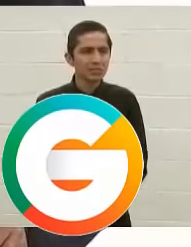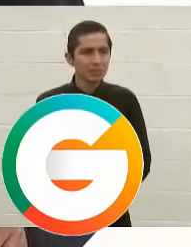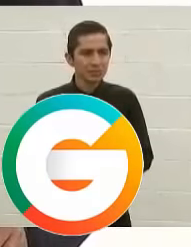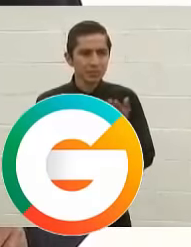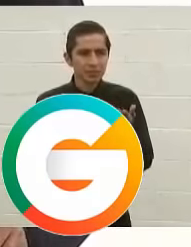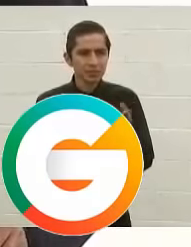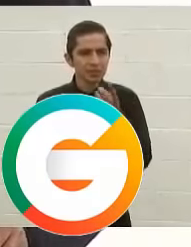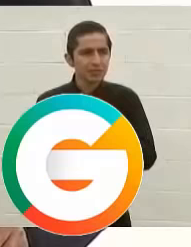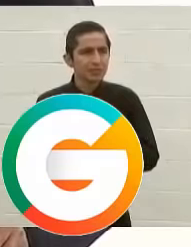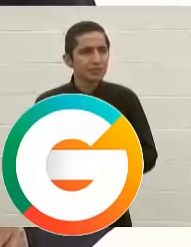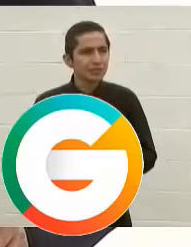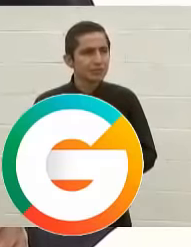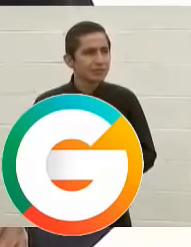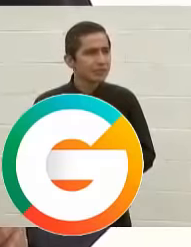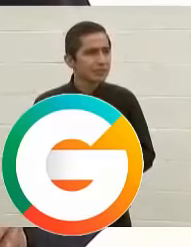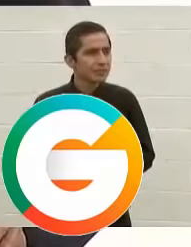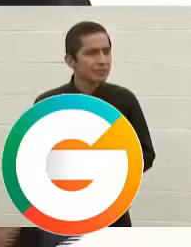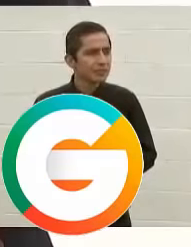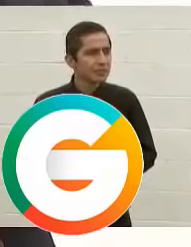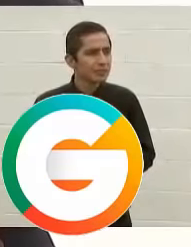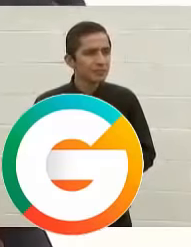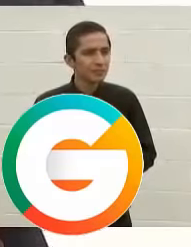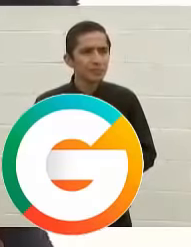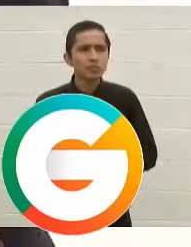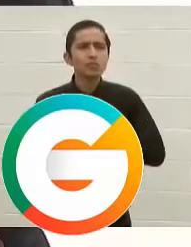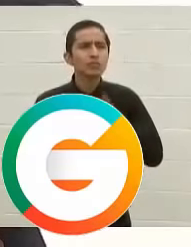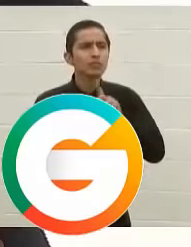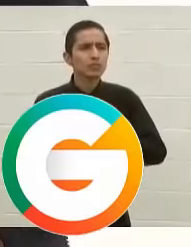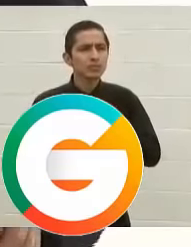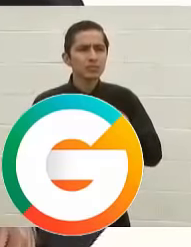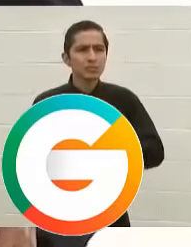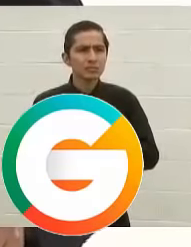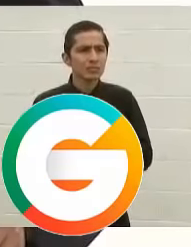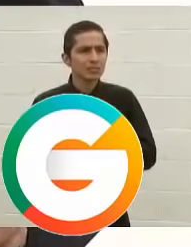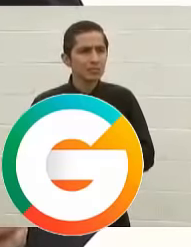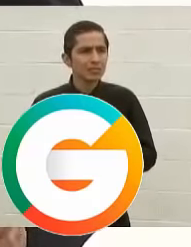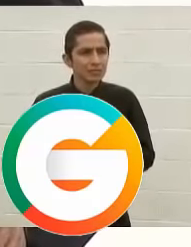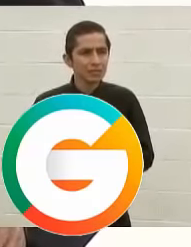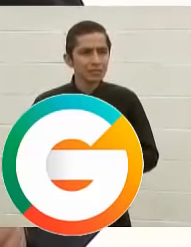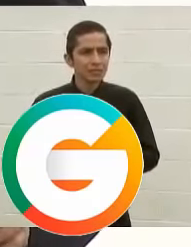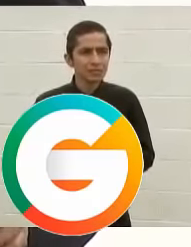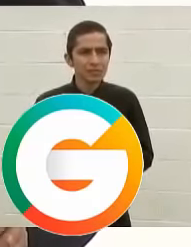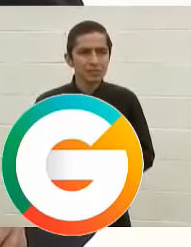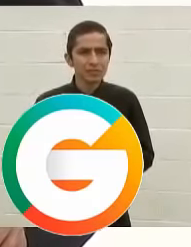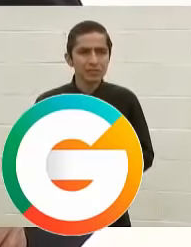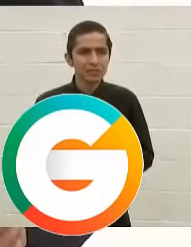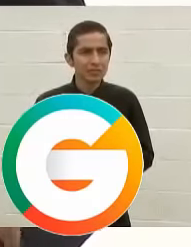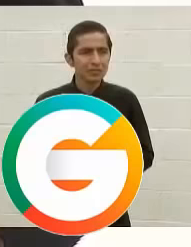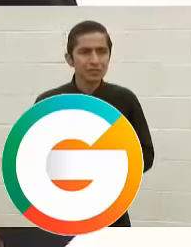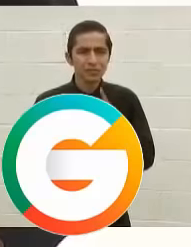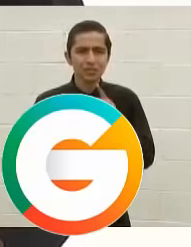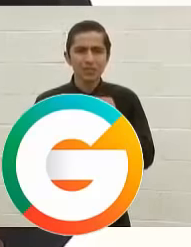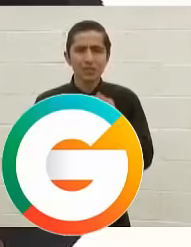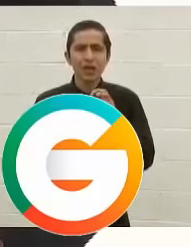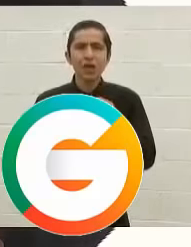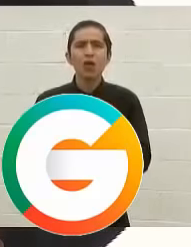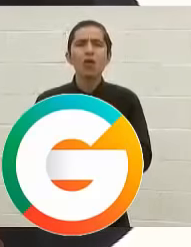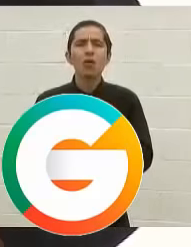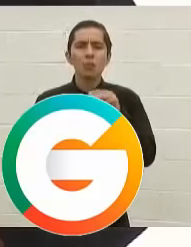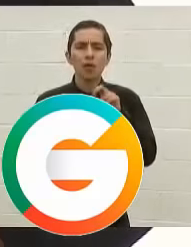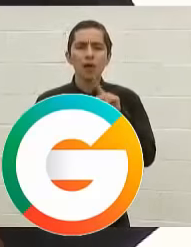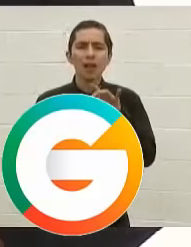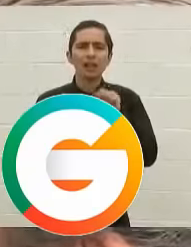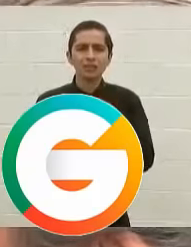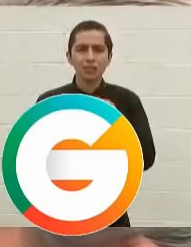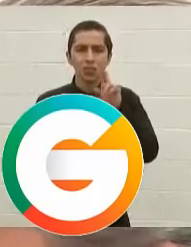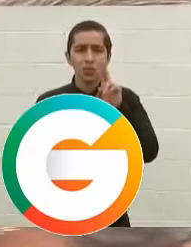Adelante. Bueno, y luego ya. Buenos días a todos. Nos vamos acá para estos rumbos. Adelante. Alberto Morales, del periódico El Universal. Sí.